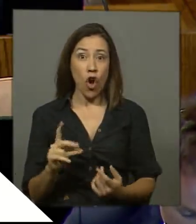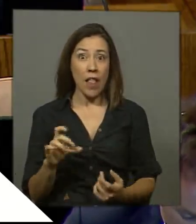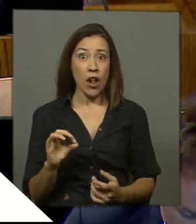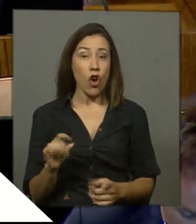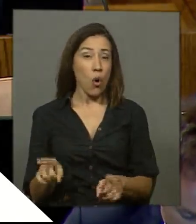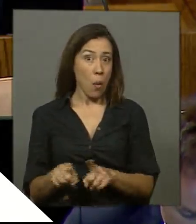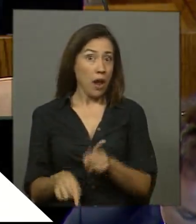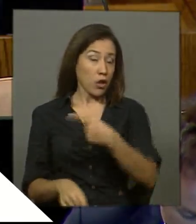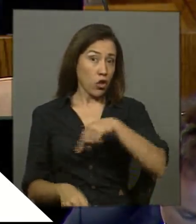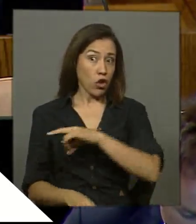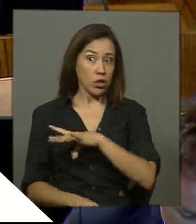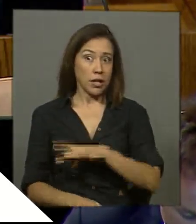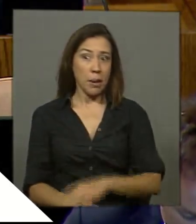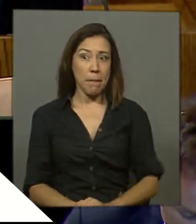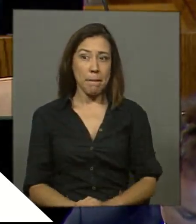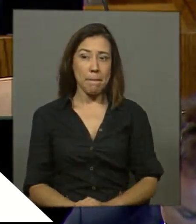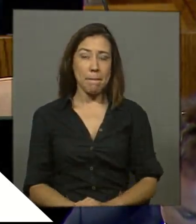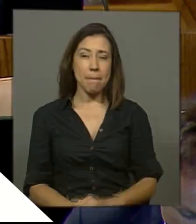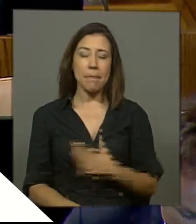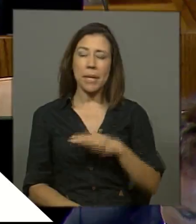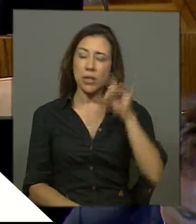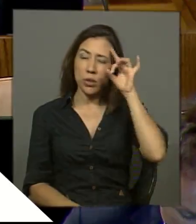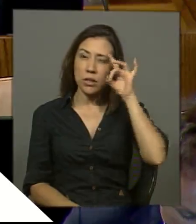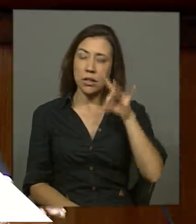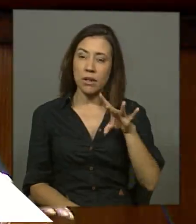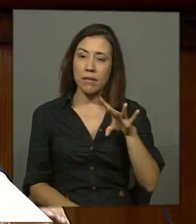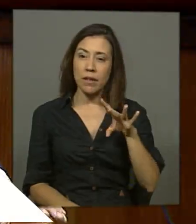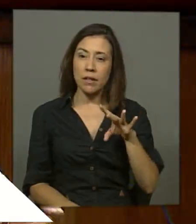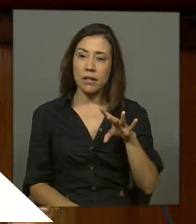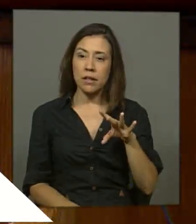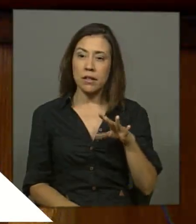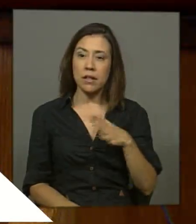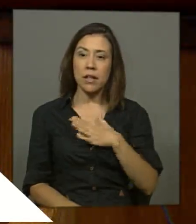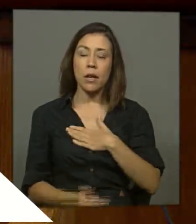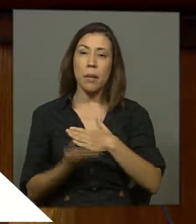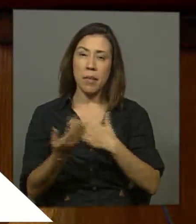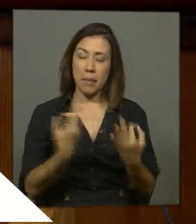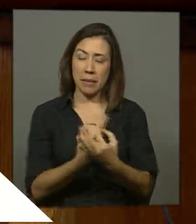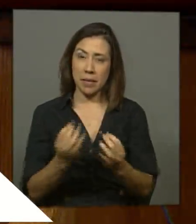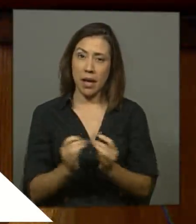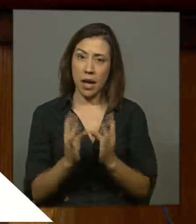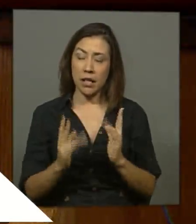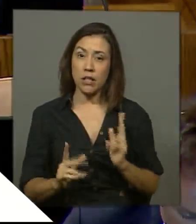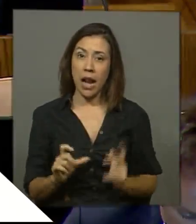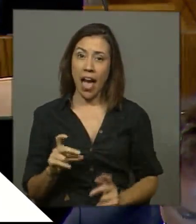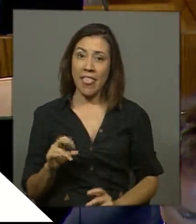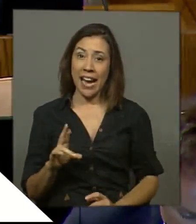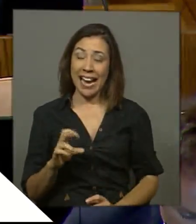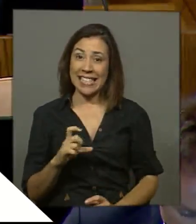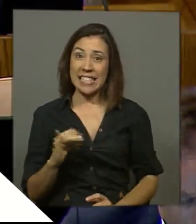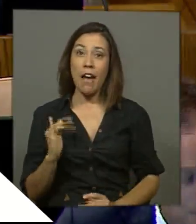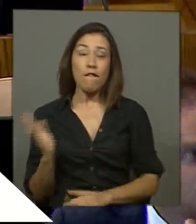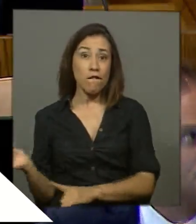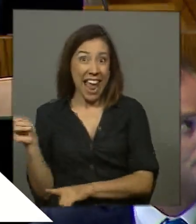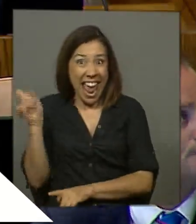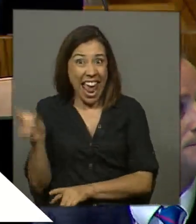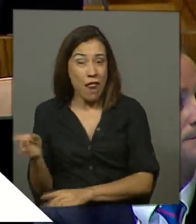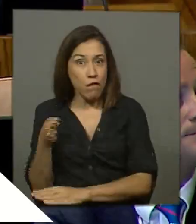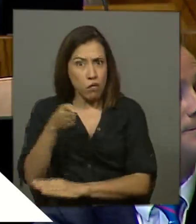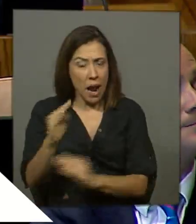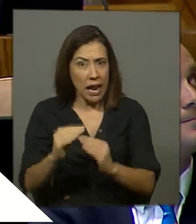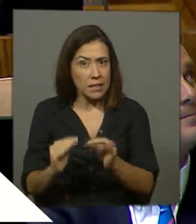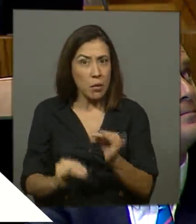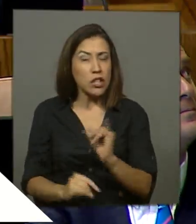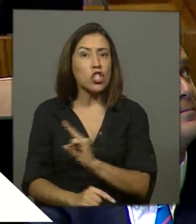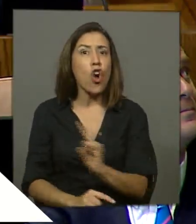chilenos presidente ministro ministro Me gustaría saber y me gustaría pedir la aclaración si el señor Lander reche tuvo que ir a la moneda o